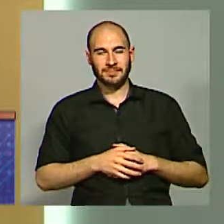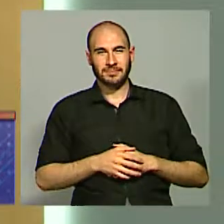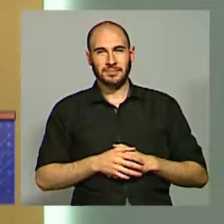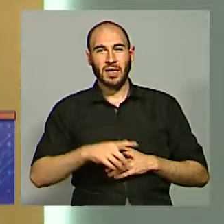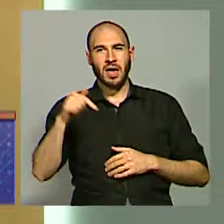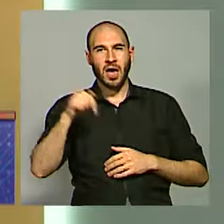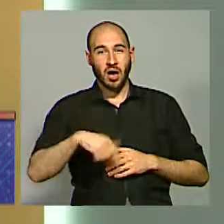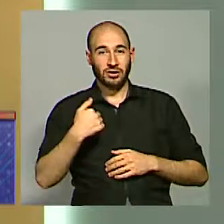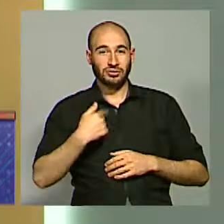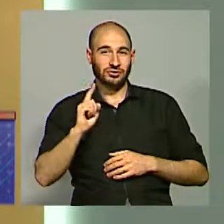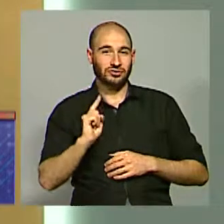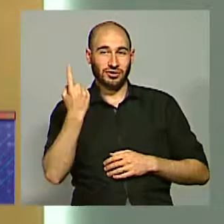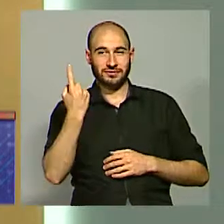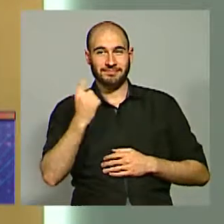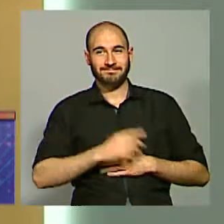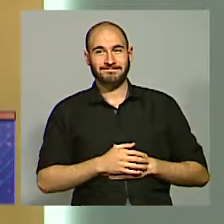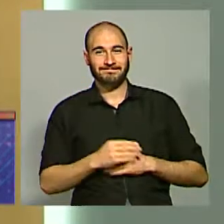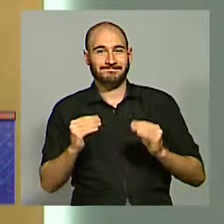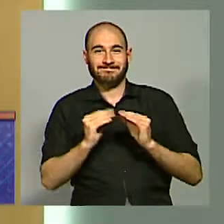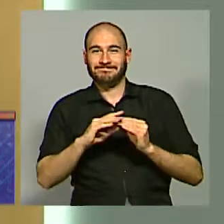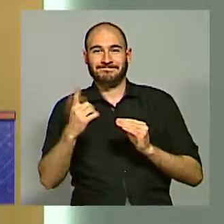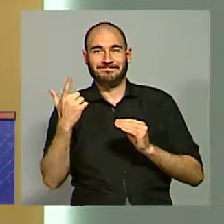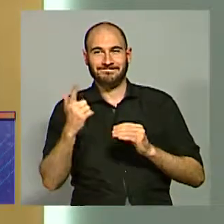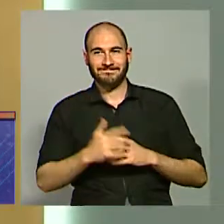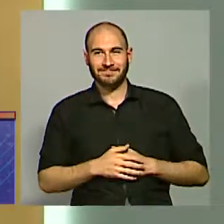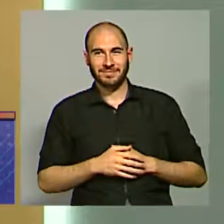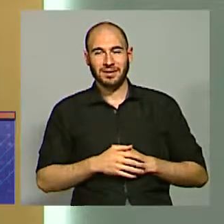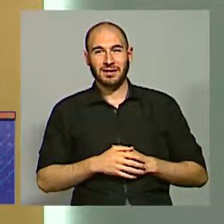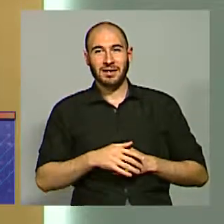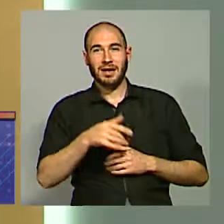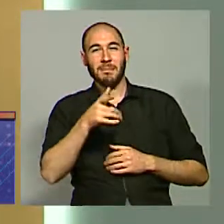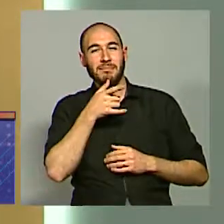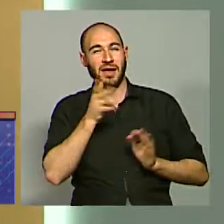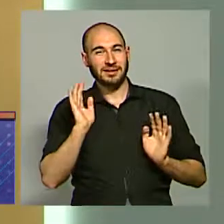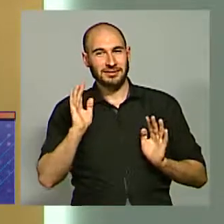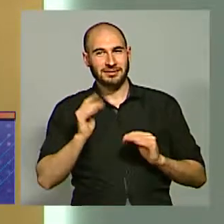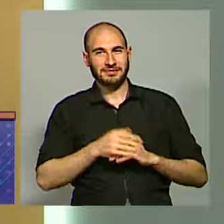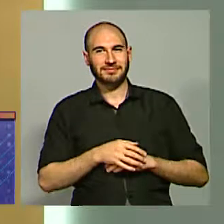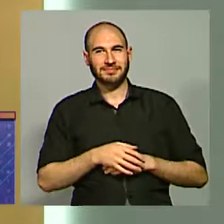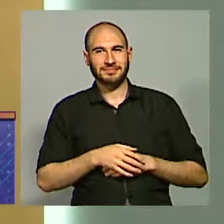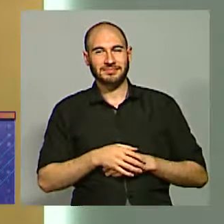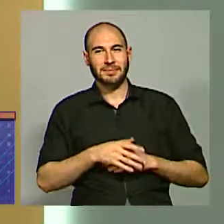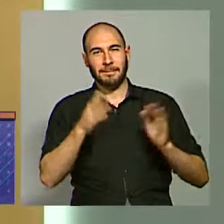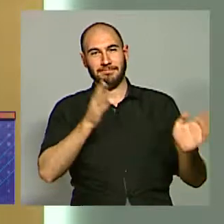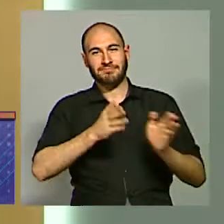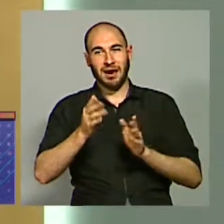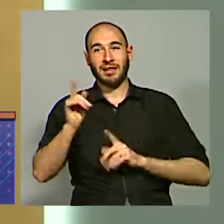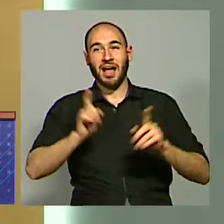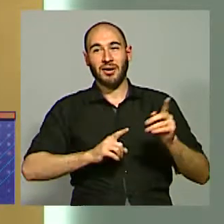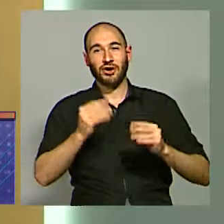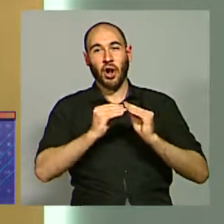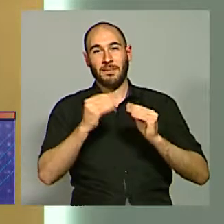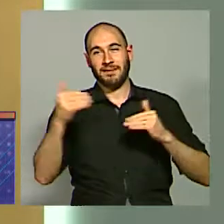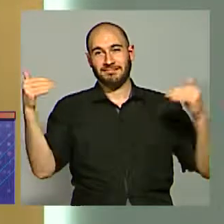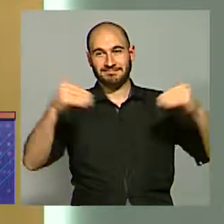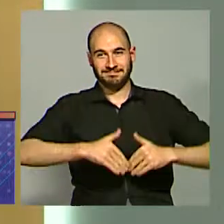www.unidiversidad.com.ar. Hoy me toca hacerlo solo, sin compañía. Seguro vamos a ver si en alguno a lo largo de los bloques hago entrar a algunos de mis compañeros